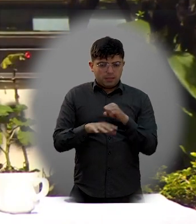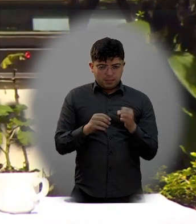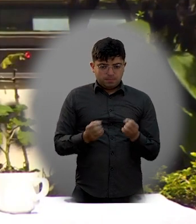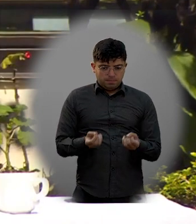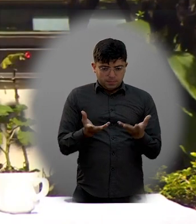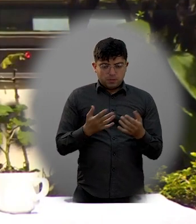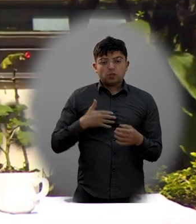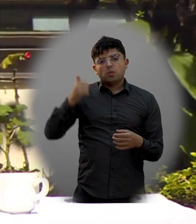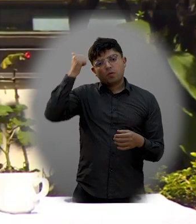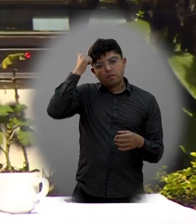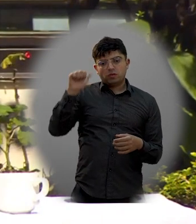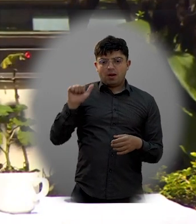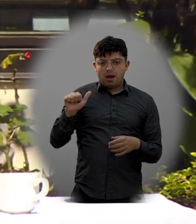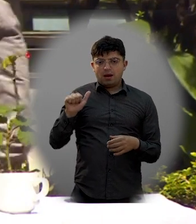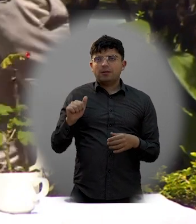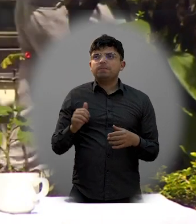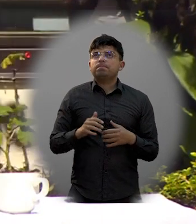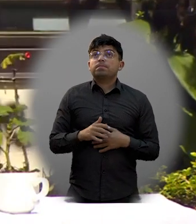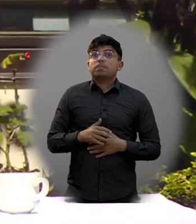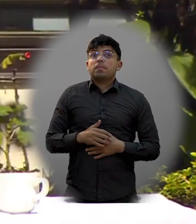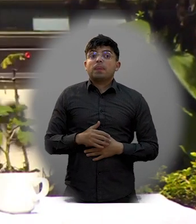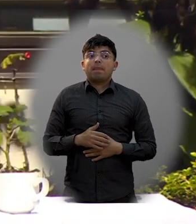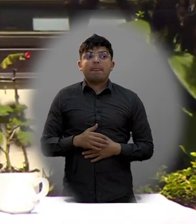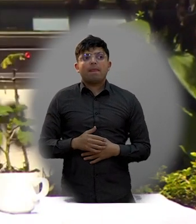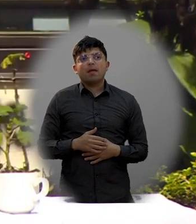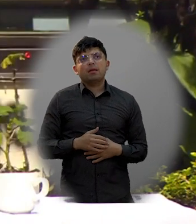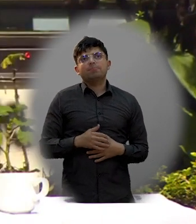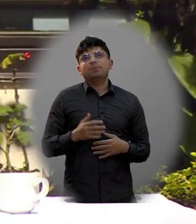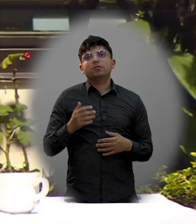como profesora ocasional,